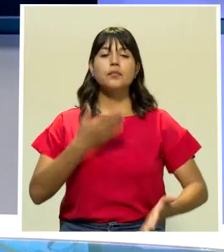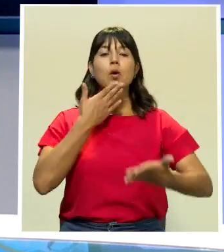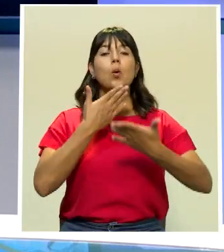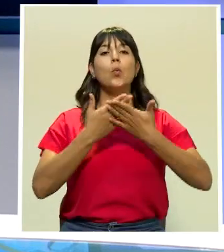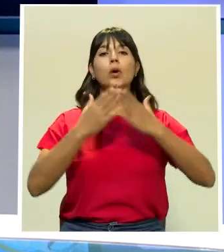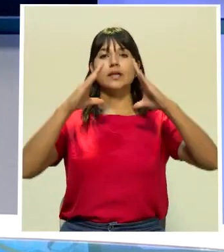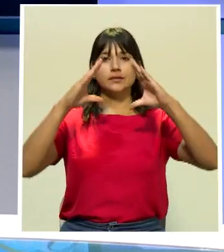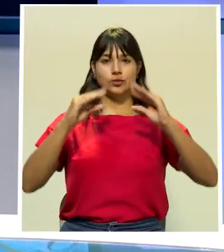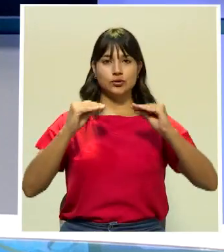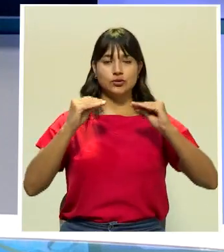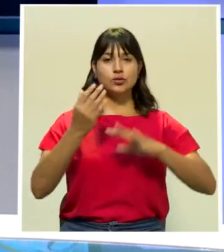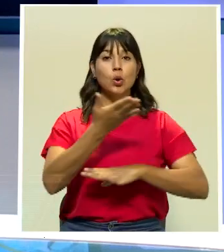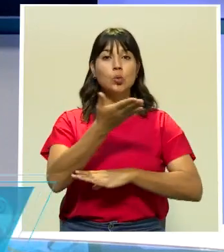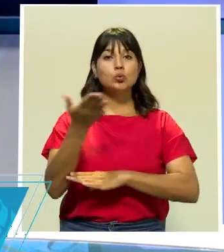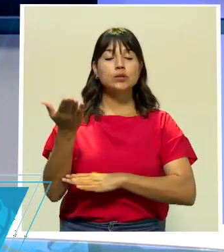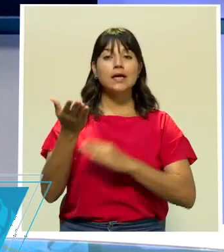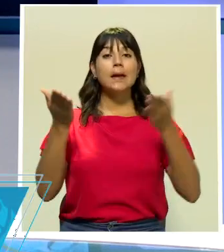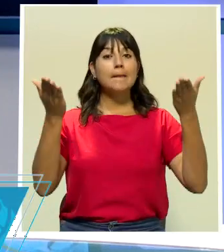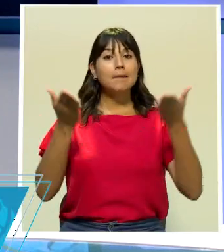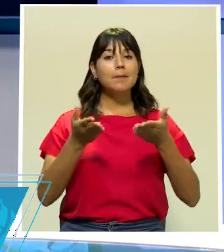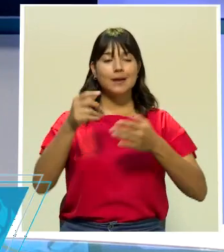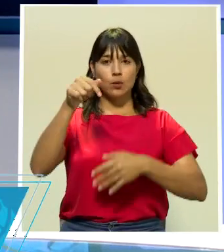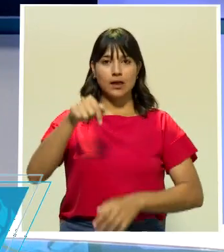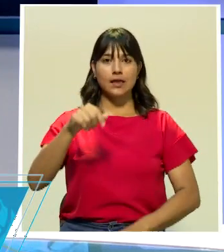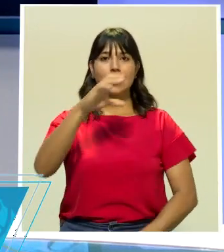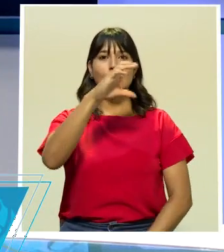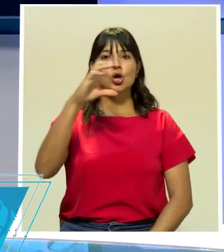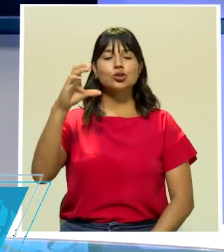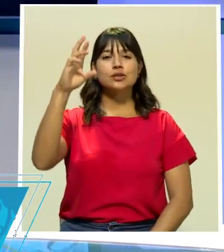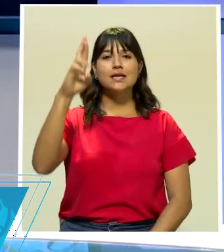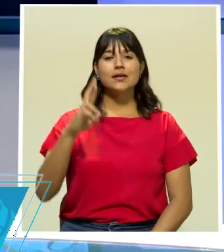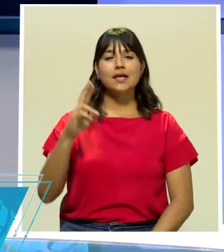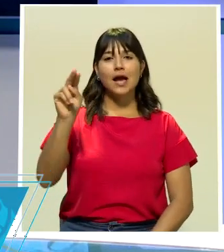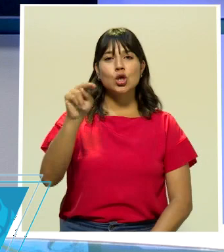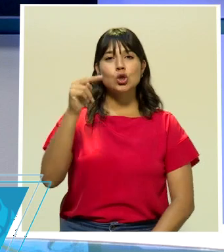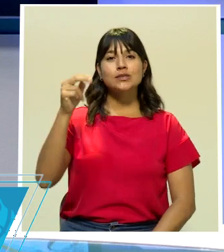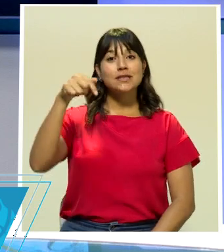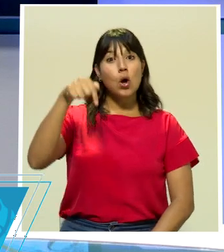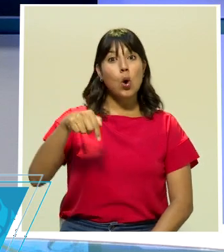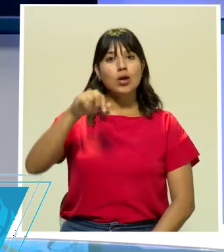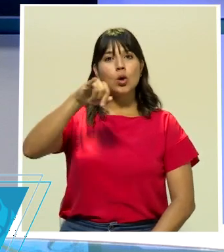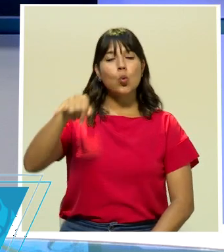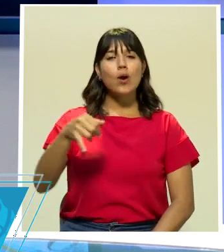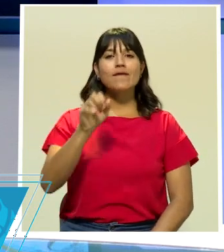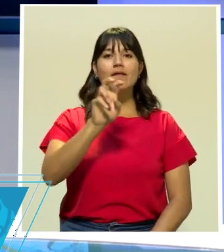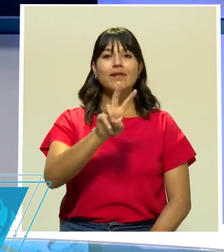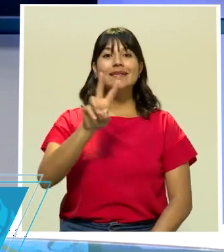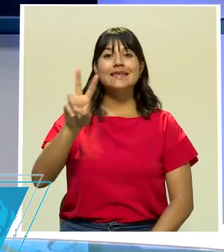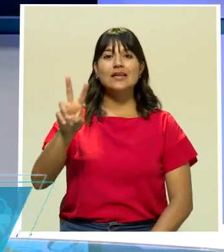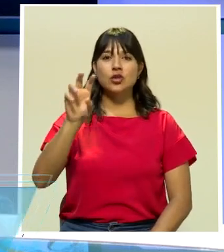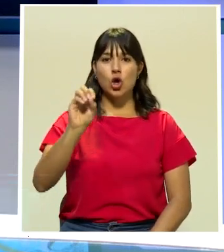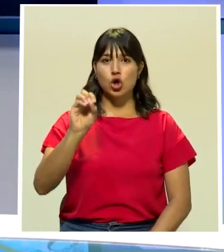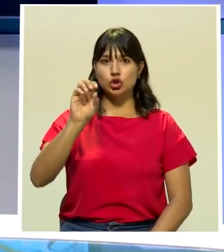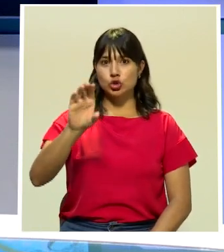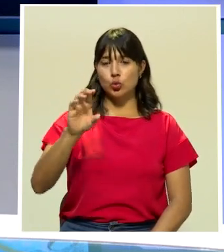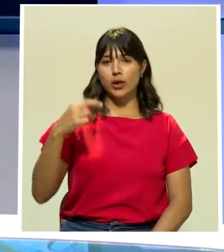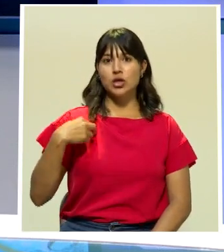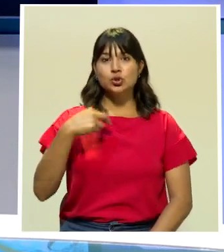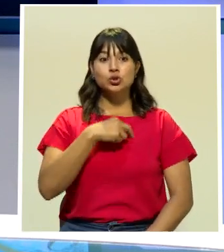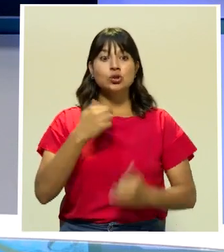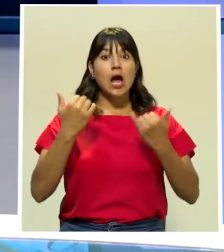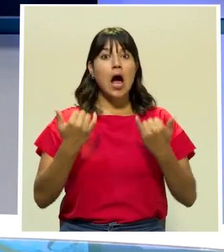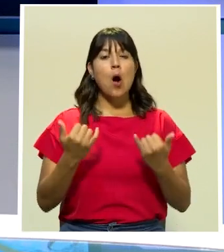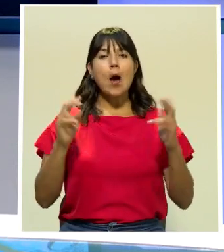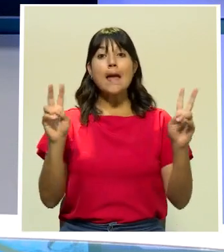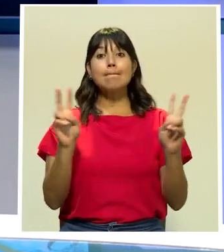Buenas noches, bienvenidos a la edición estelar de Costa Rica Noticias de este jueves 22 de octubre. Estamos en